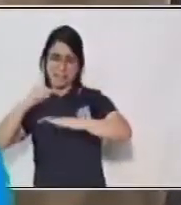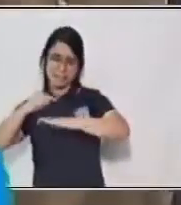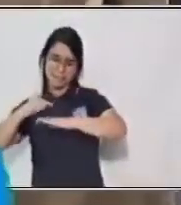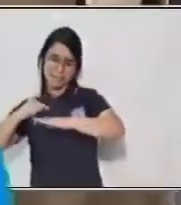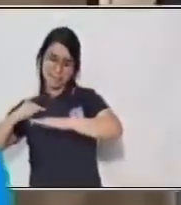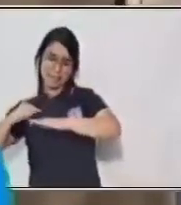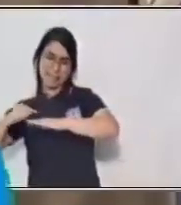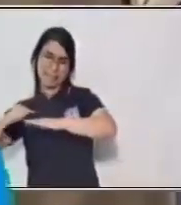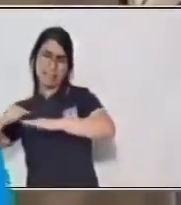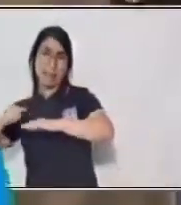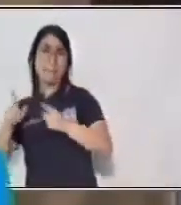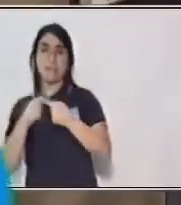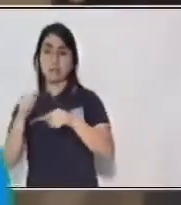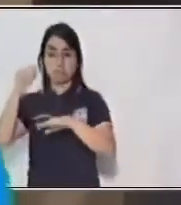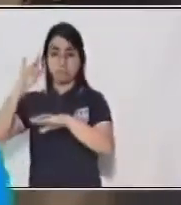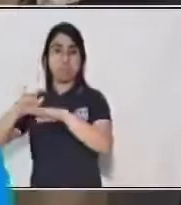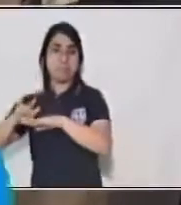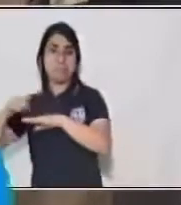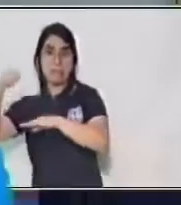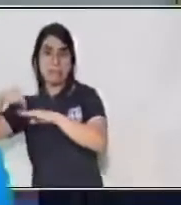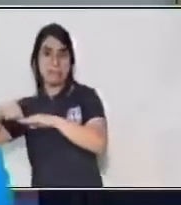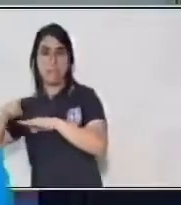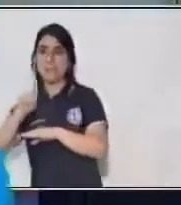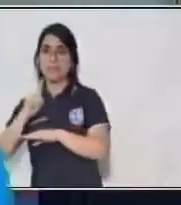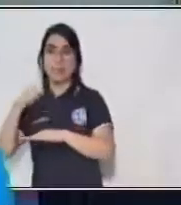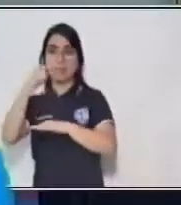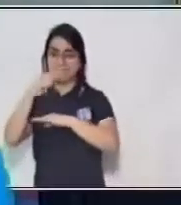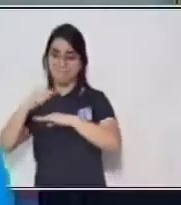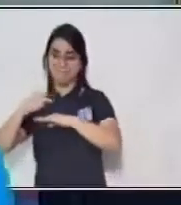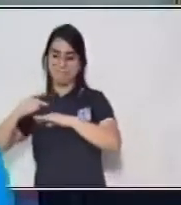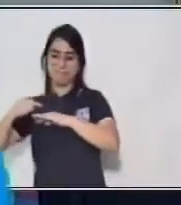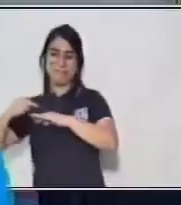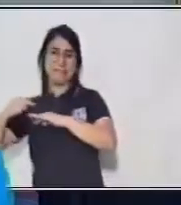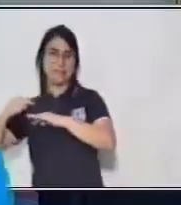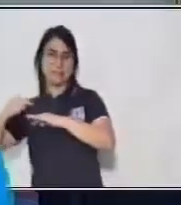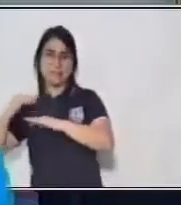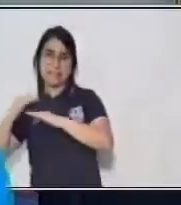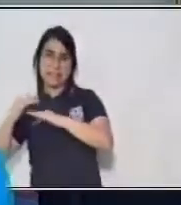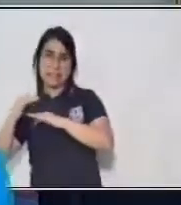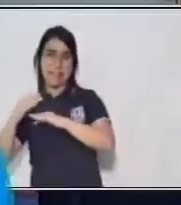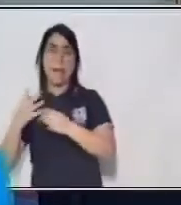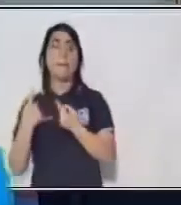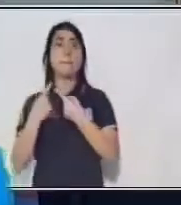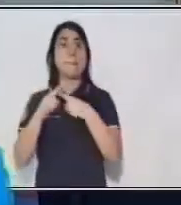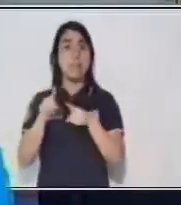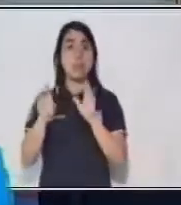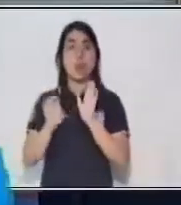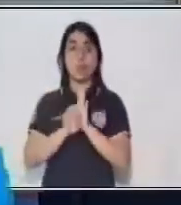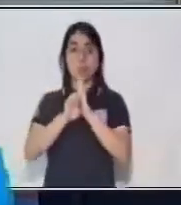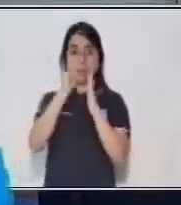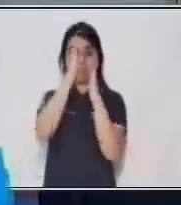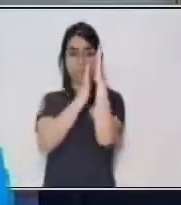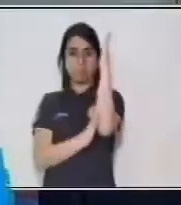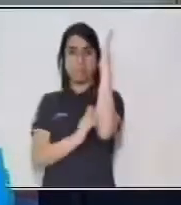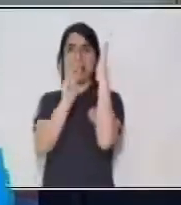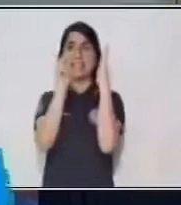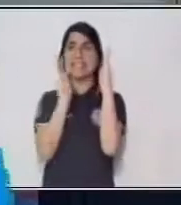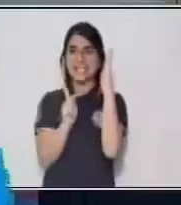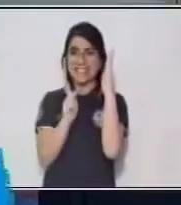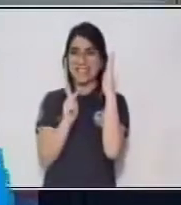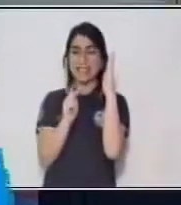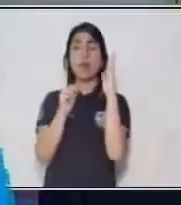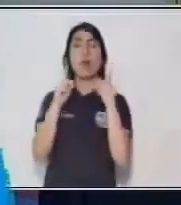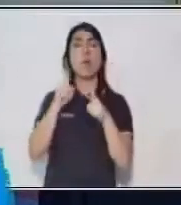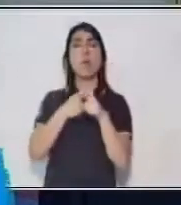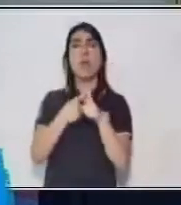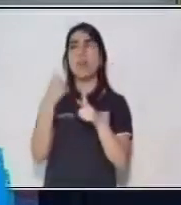Sin embargo, sí van a tocar al eje Y, cuando Y valga 1. ¿Sí? Y lo vamos a ver